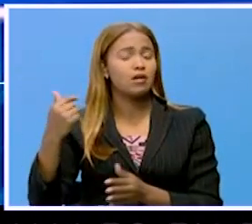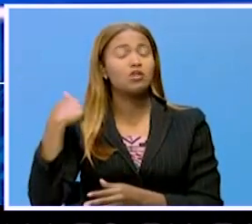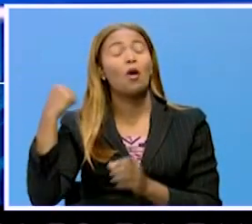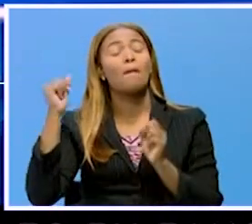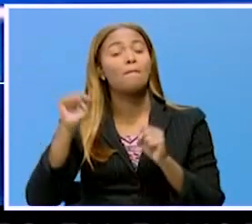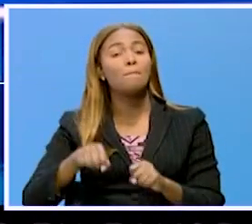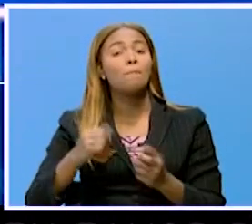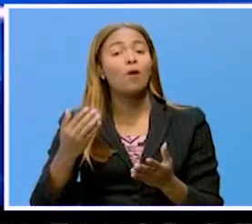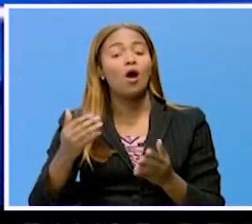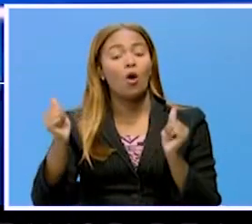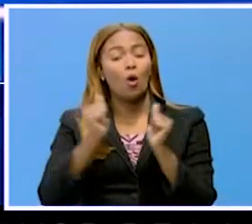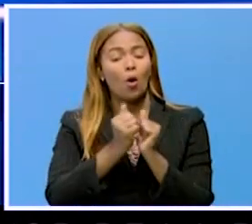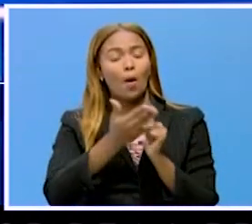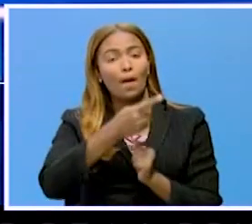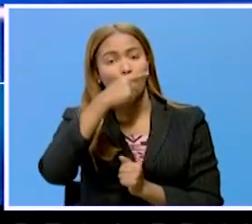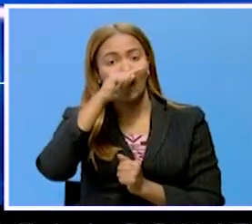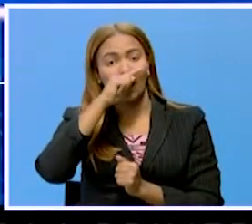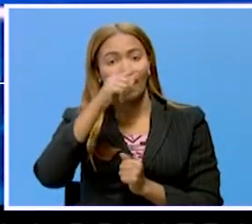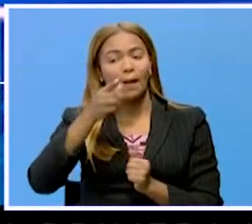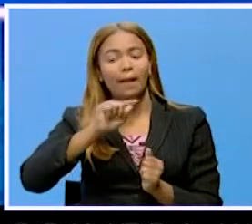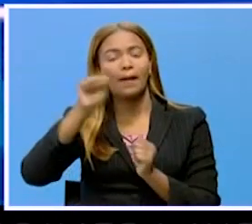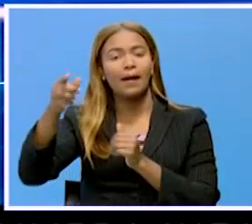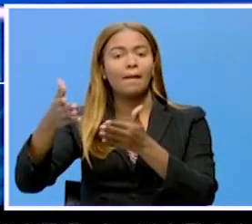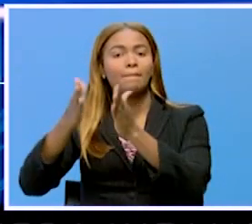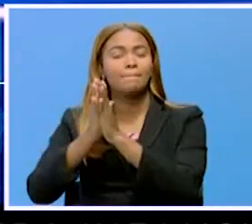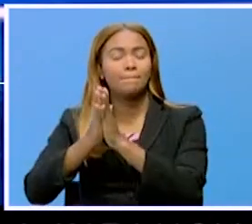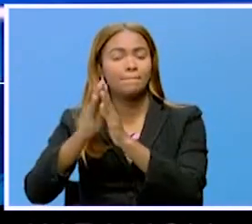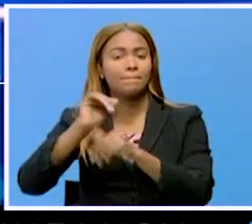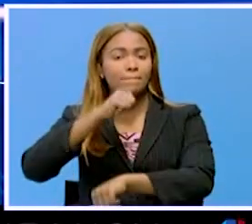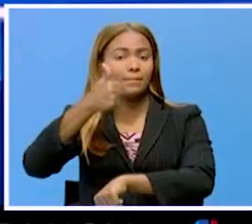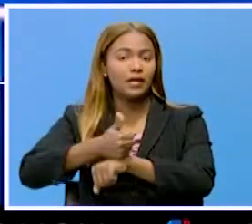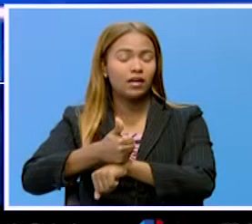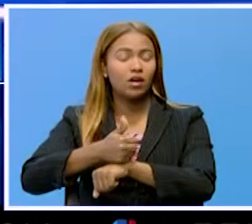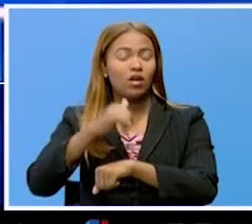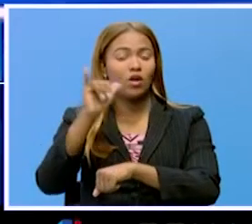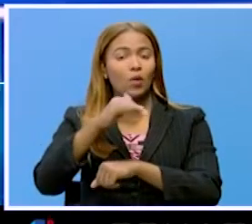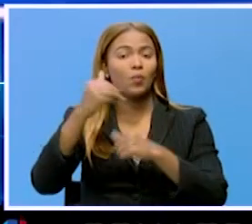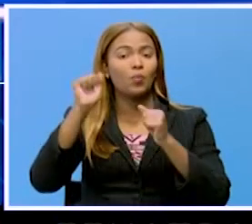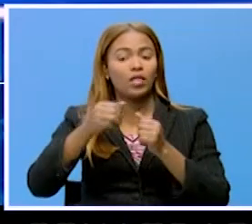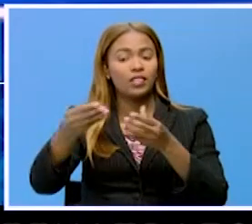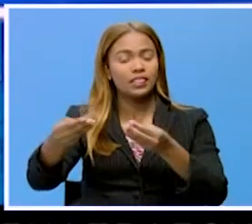puedo con ella hacer la solicitud formal y